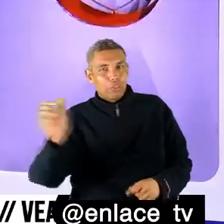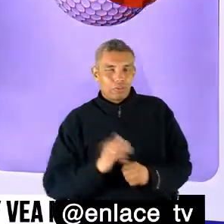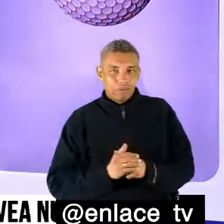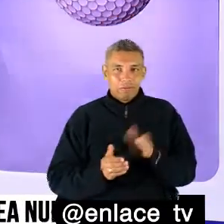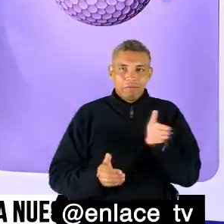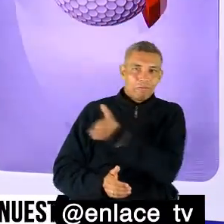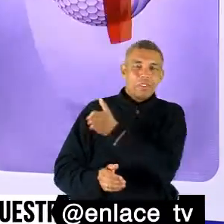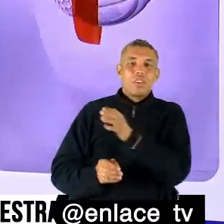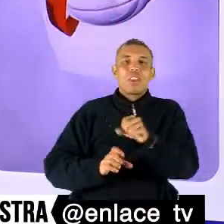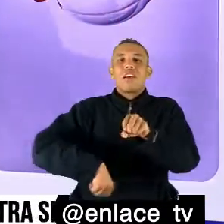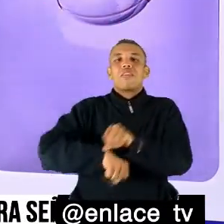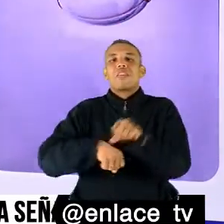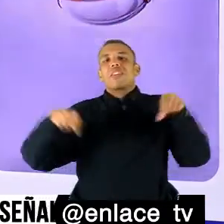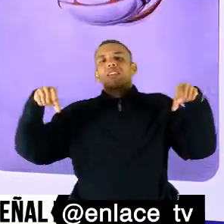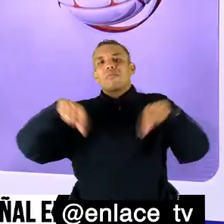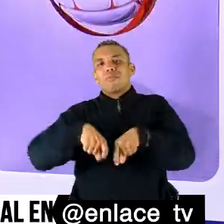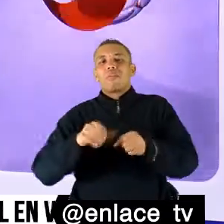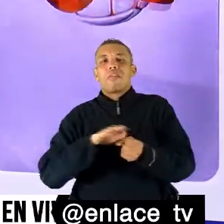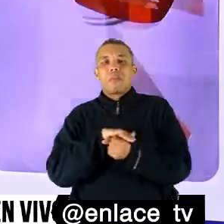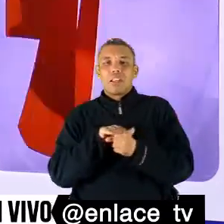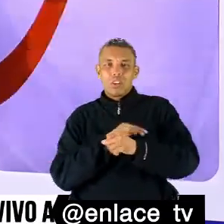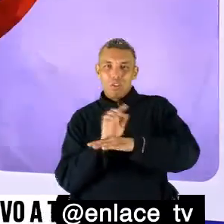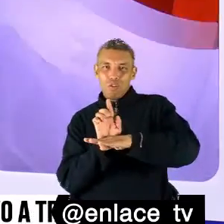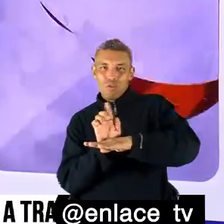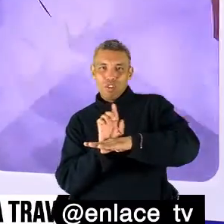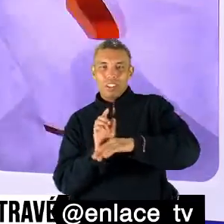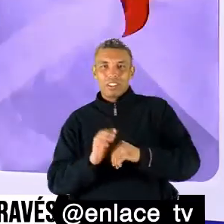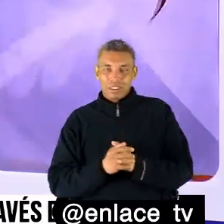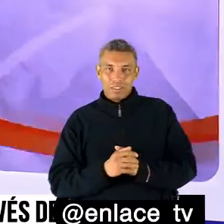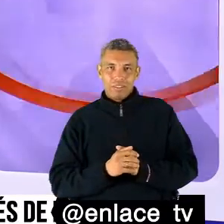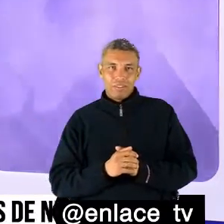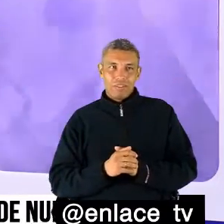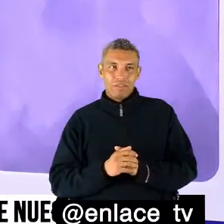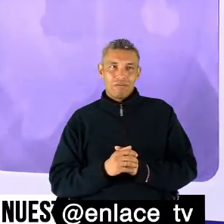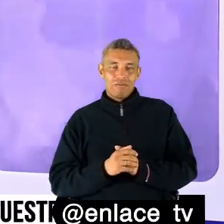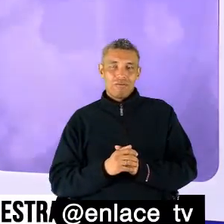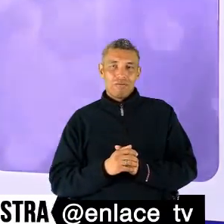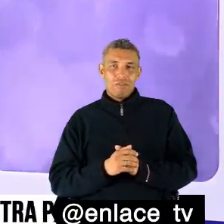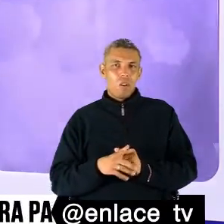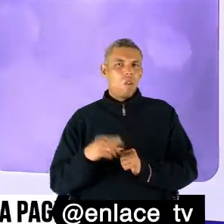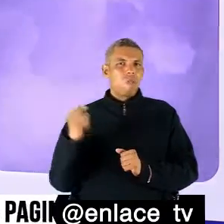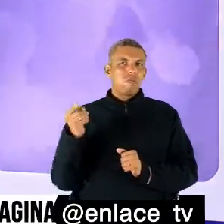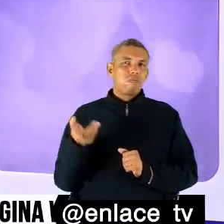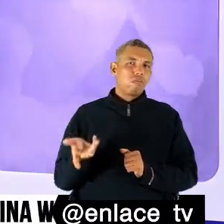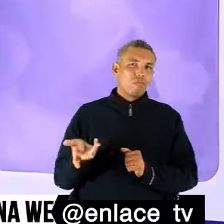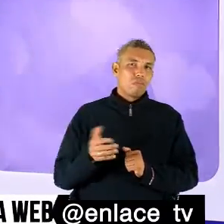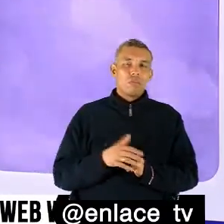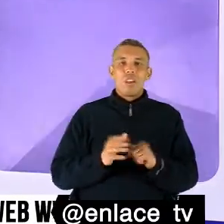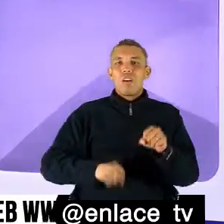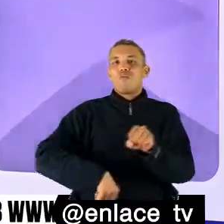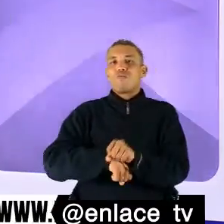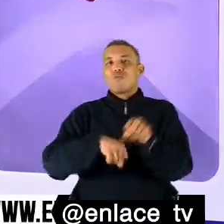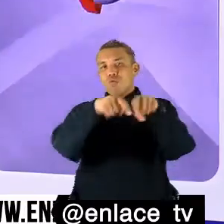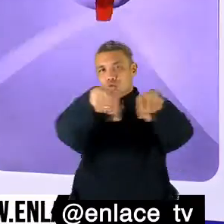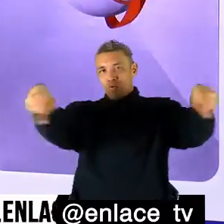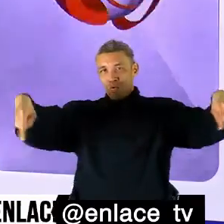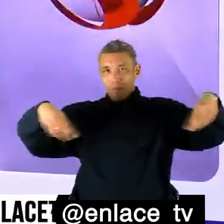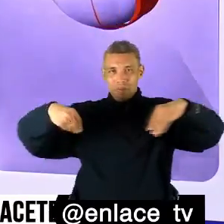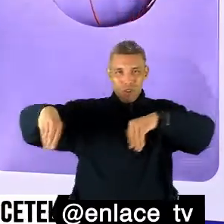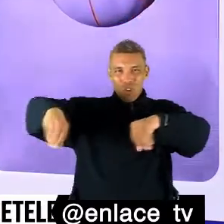la cancha del barrio La Floresta, porque ya está lista una fecha más del torneo que se juega allí, que es el fútbol recreativo.